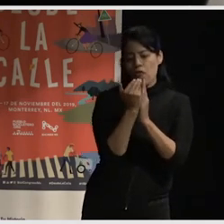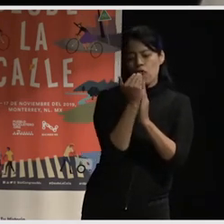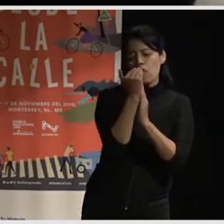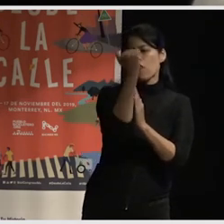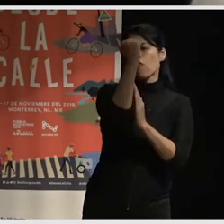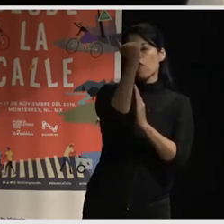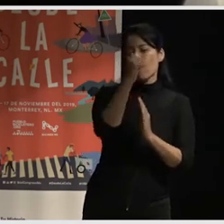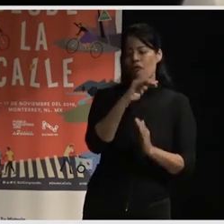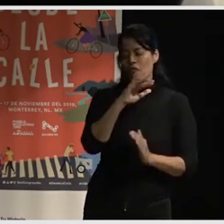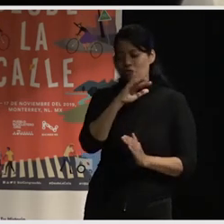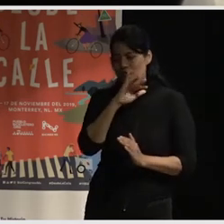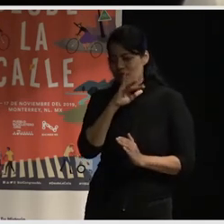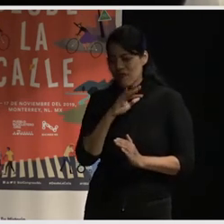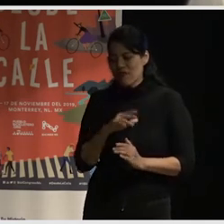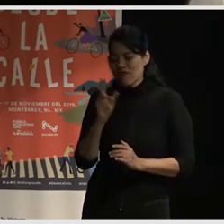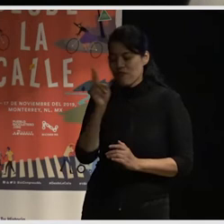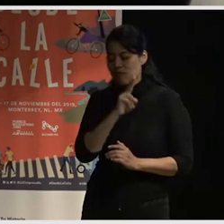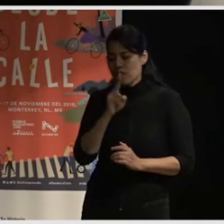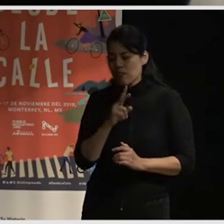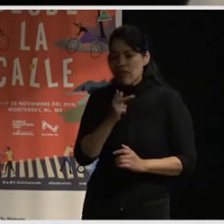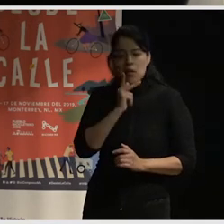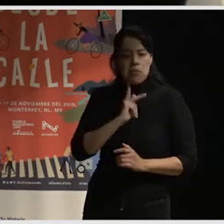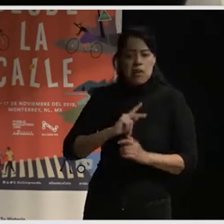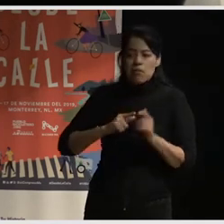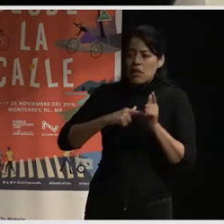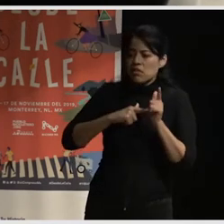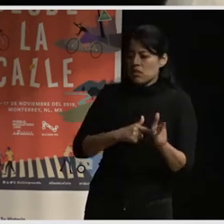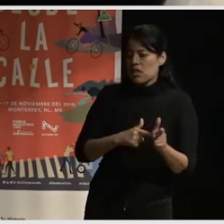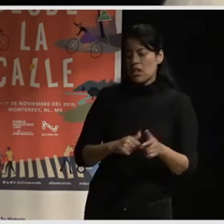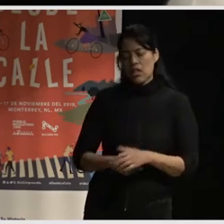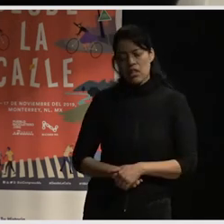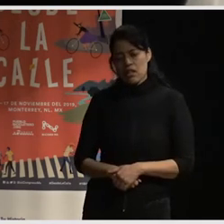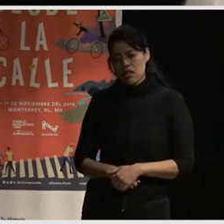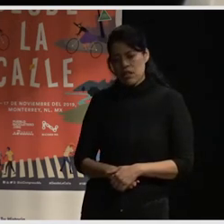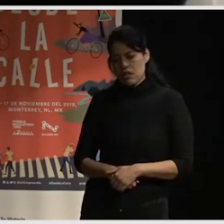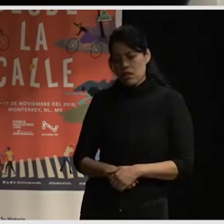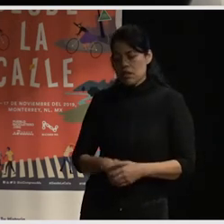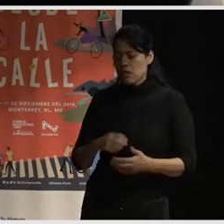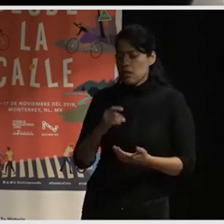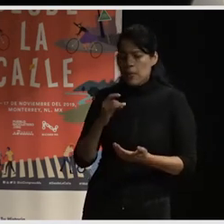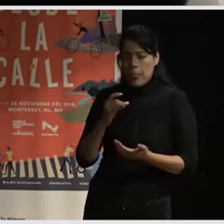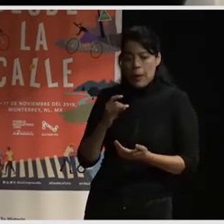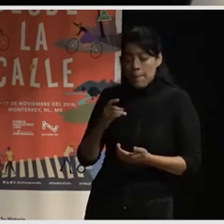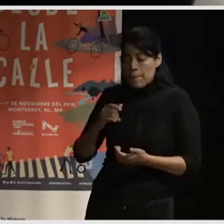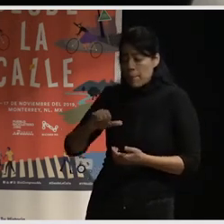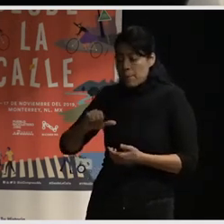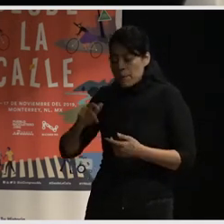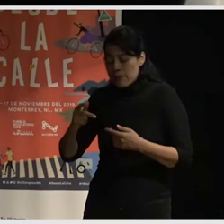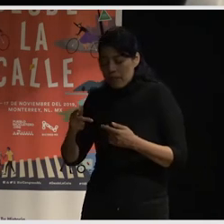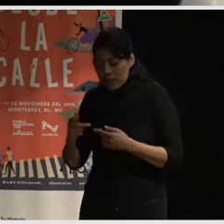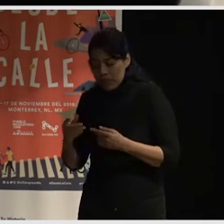pemex para el tema de de actualizar este las normas no sé ya no son sólo los actores externos sino son